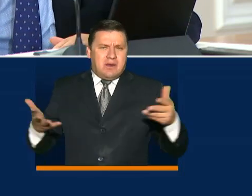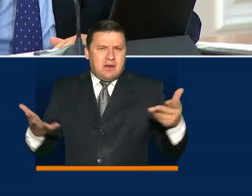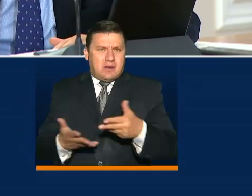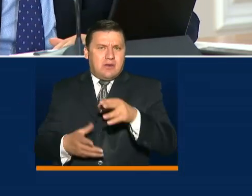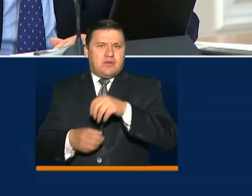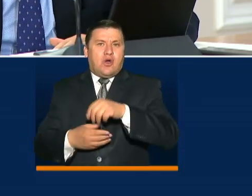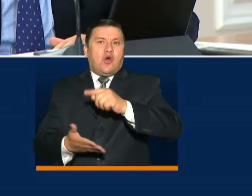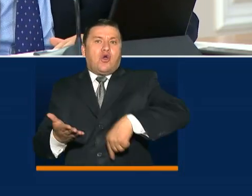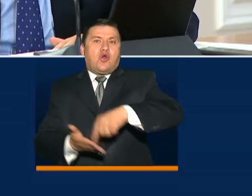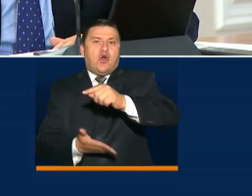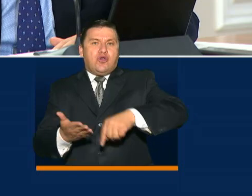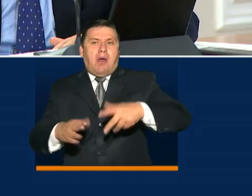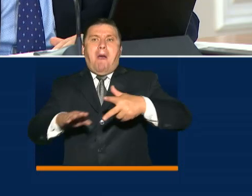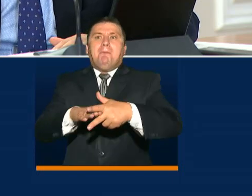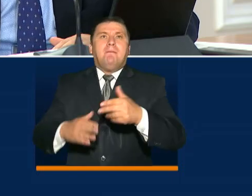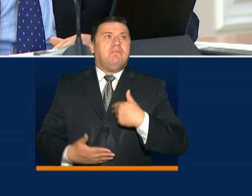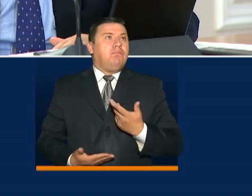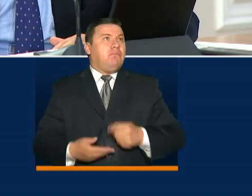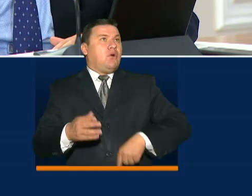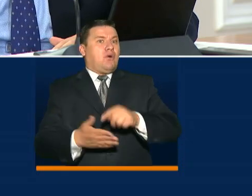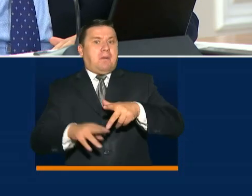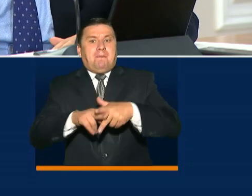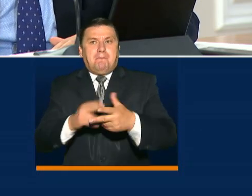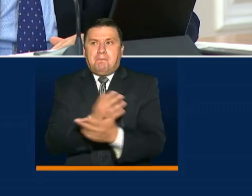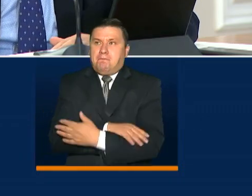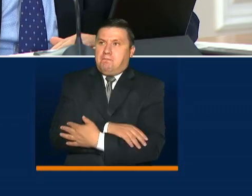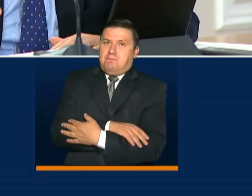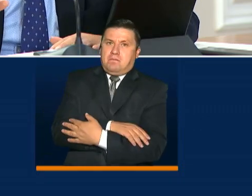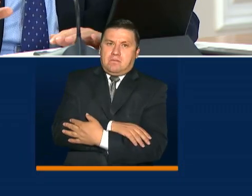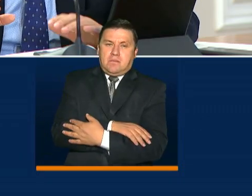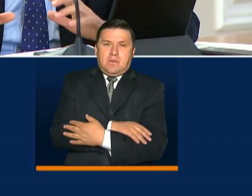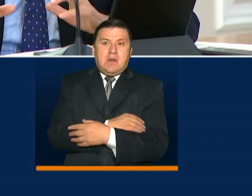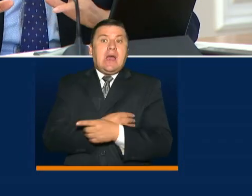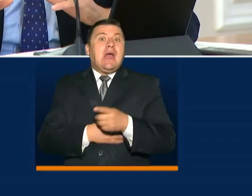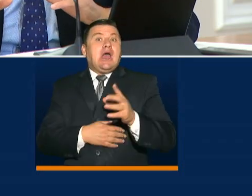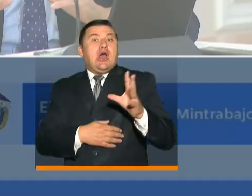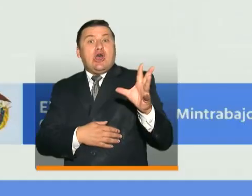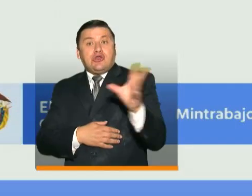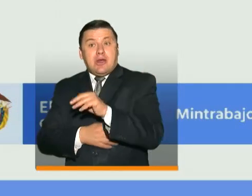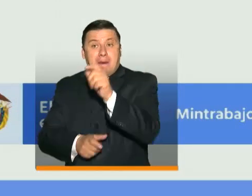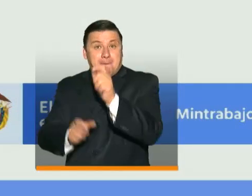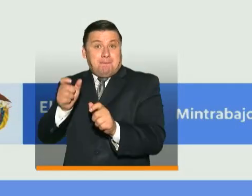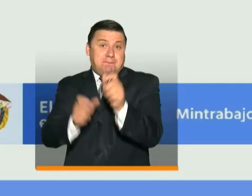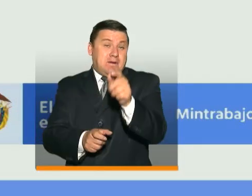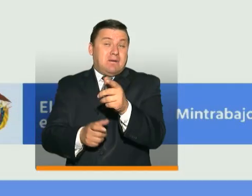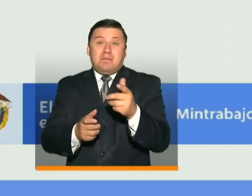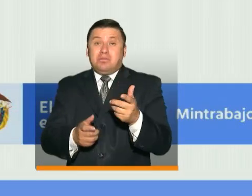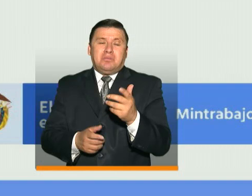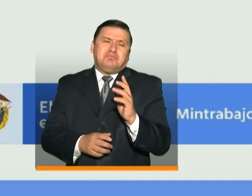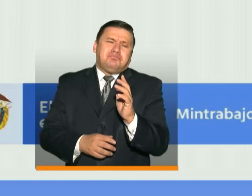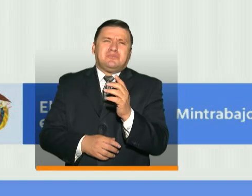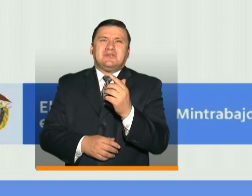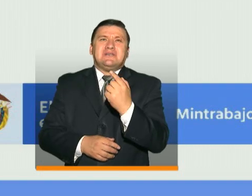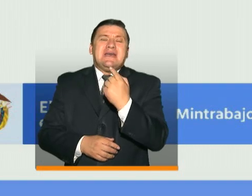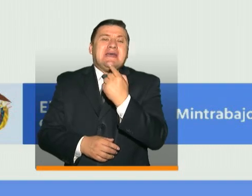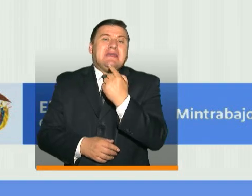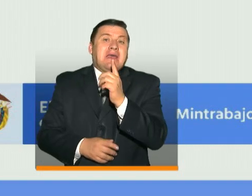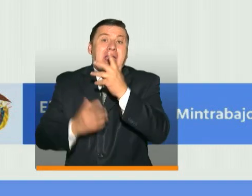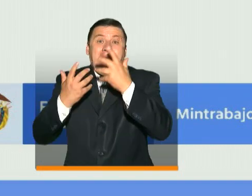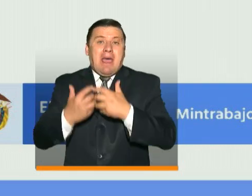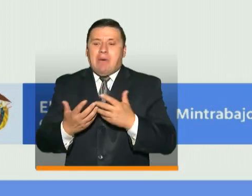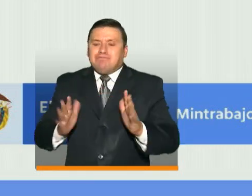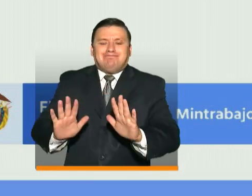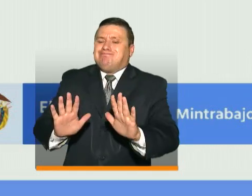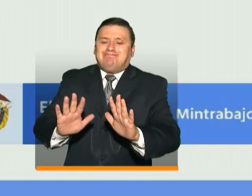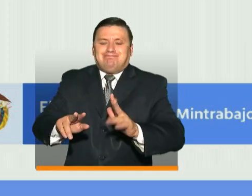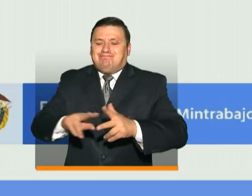los contratos suspendidos, en el sentido para todos, a todas las personas que de una u otra manera la empresa